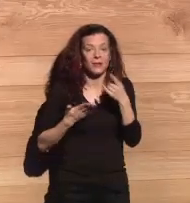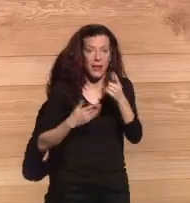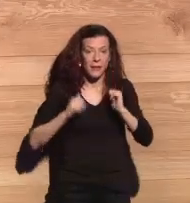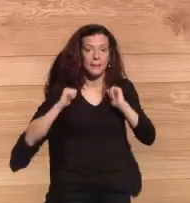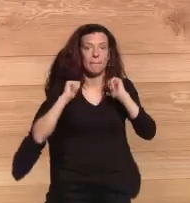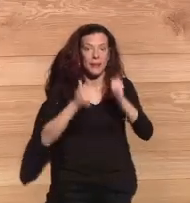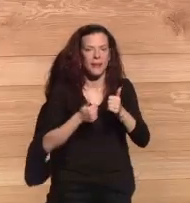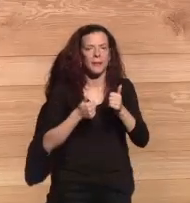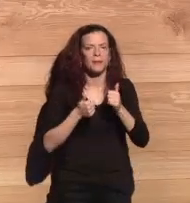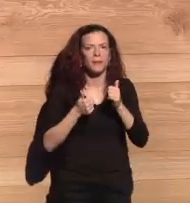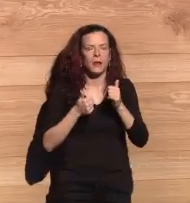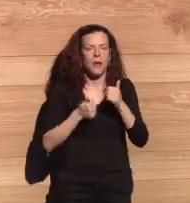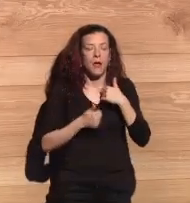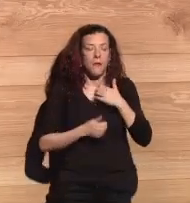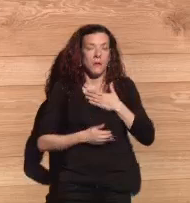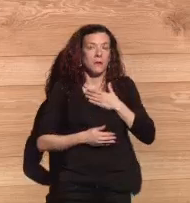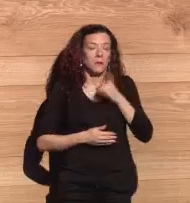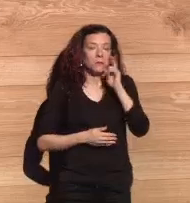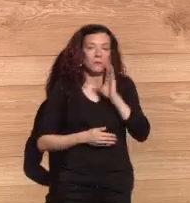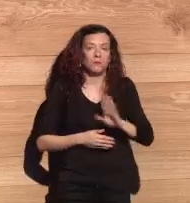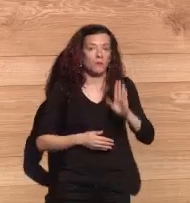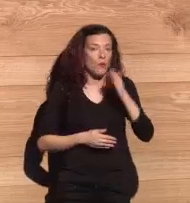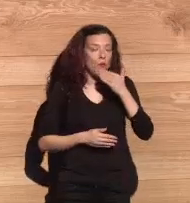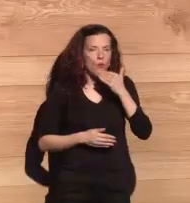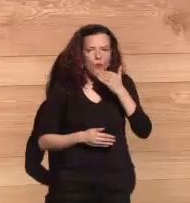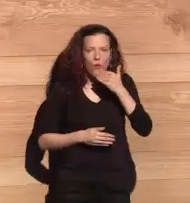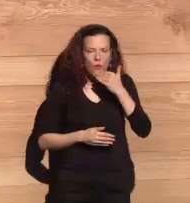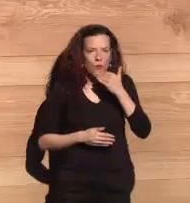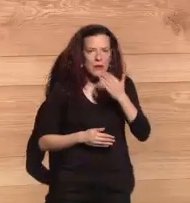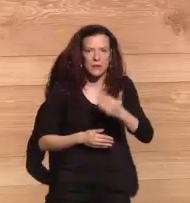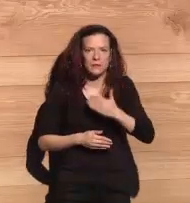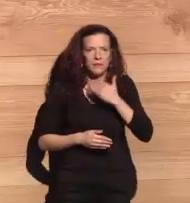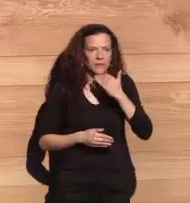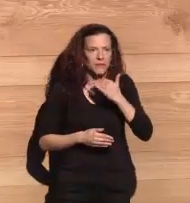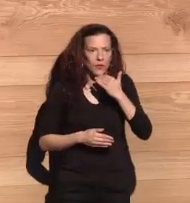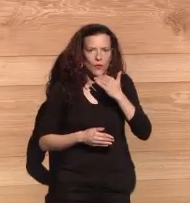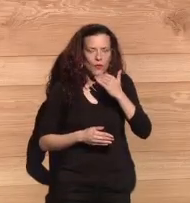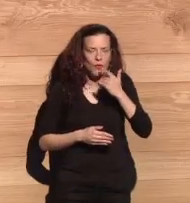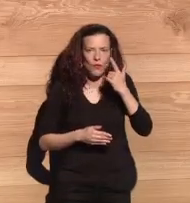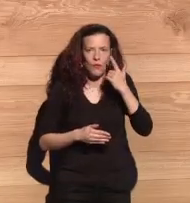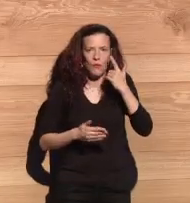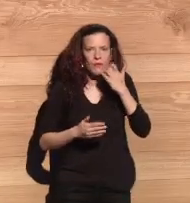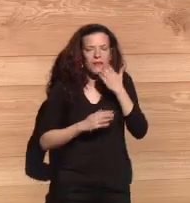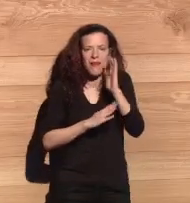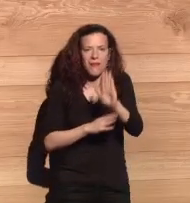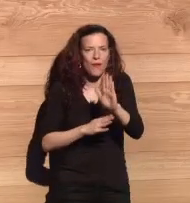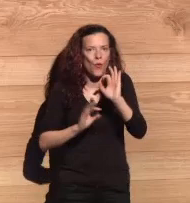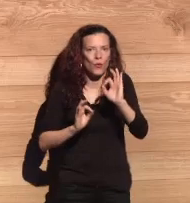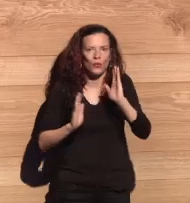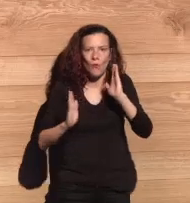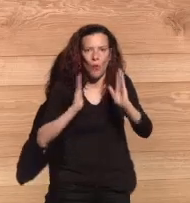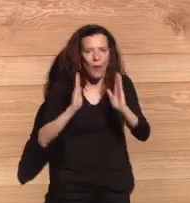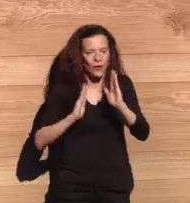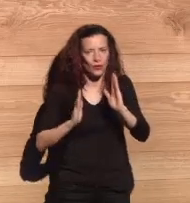empecé a mí me pareció un gran paradoxo de del momento en que